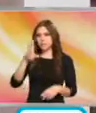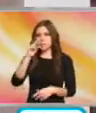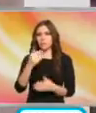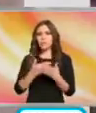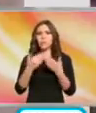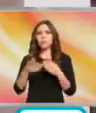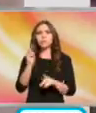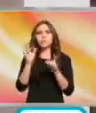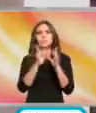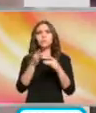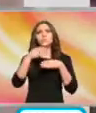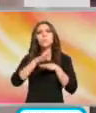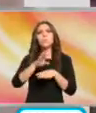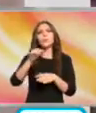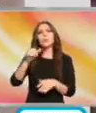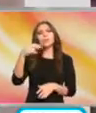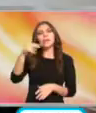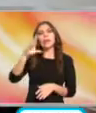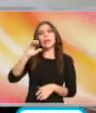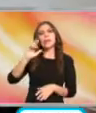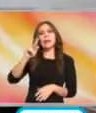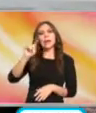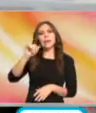Carta Magna. Es correcto.